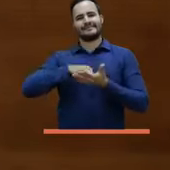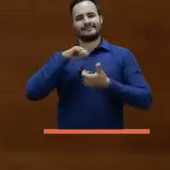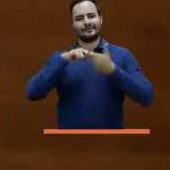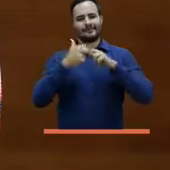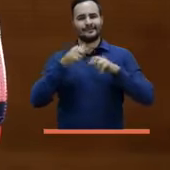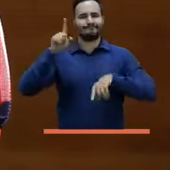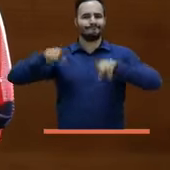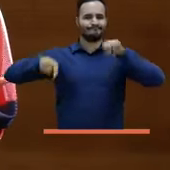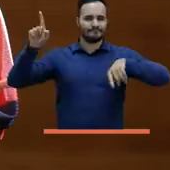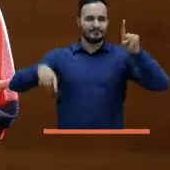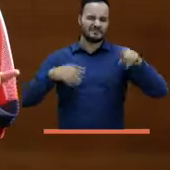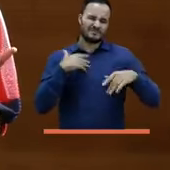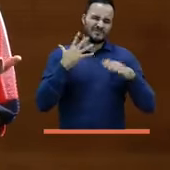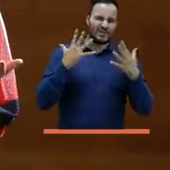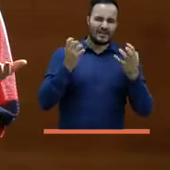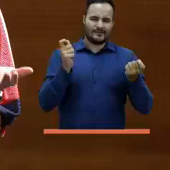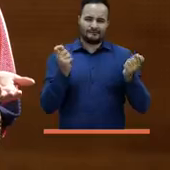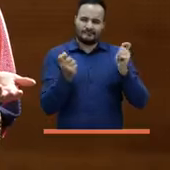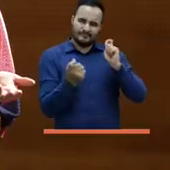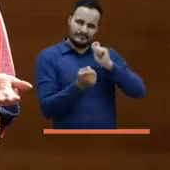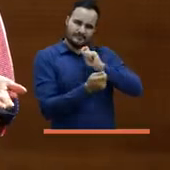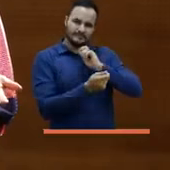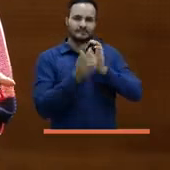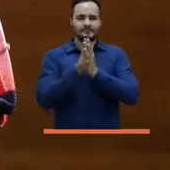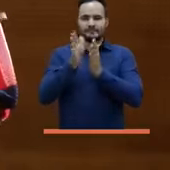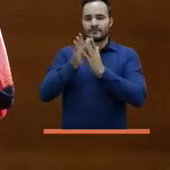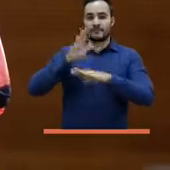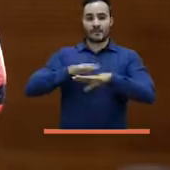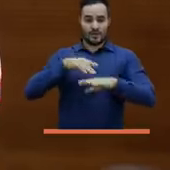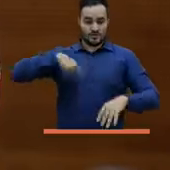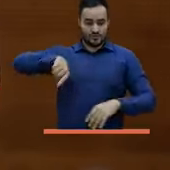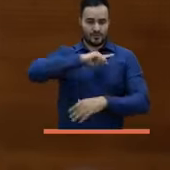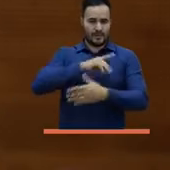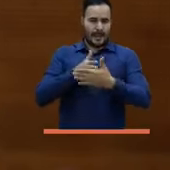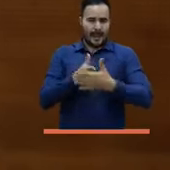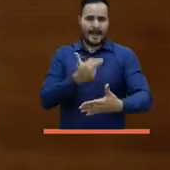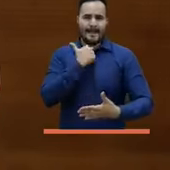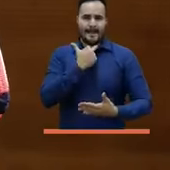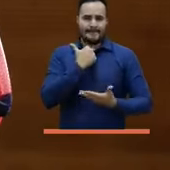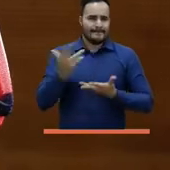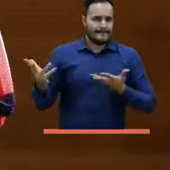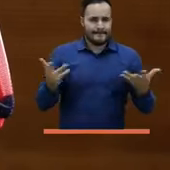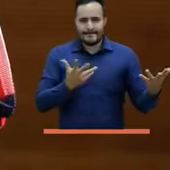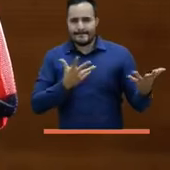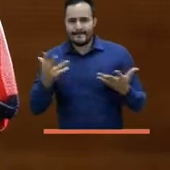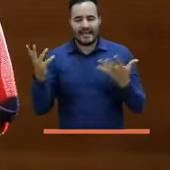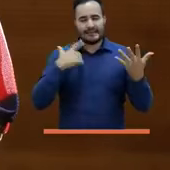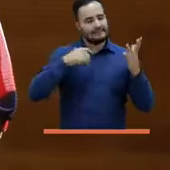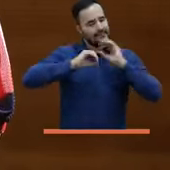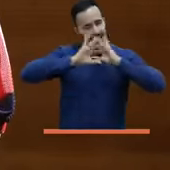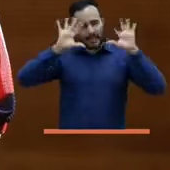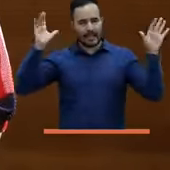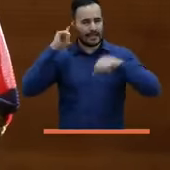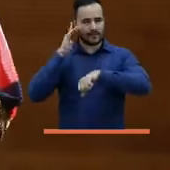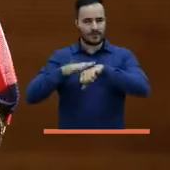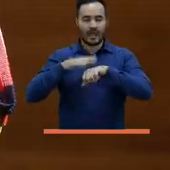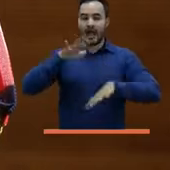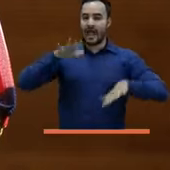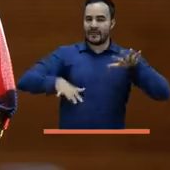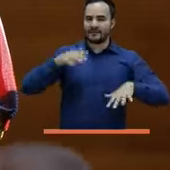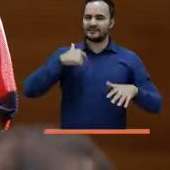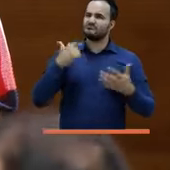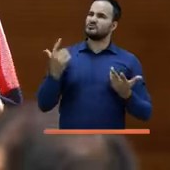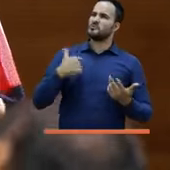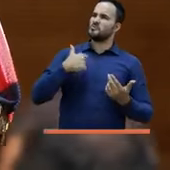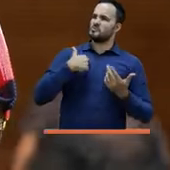como voltearlo un poquito y es entender también esa barrera que tenemos nosotros y es que muchas veces ni siquiera reconocemos para que